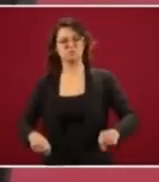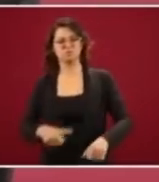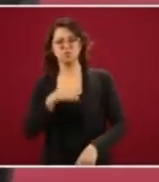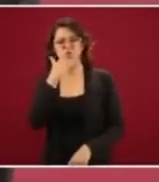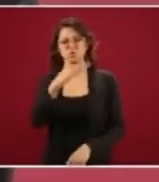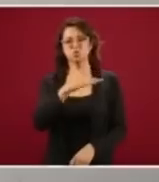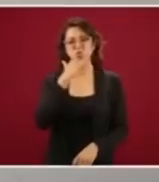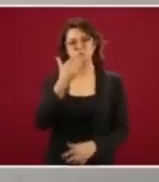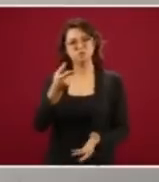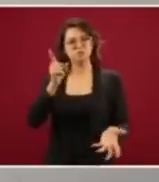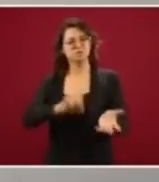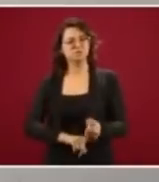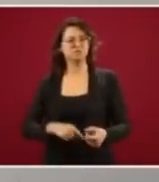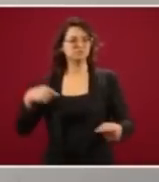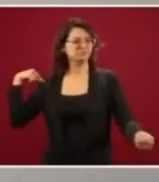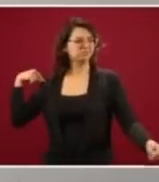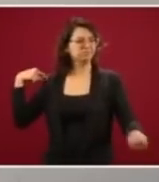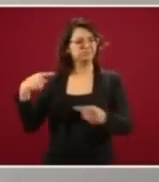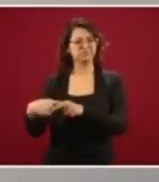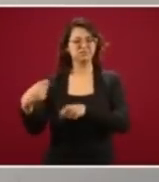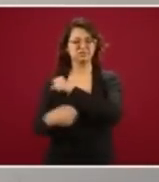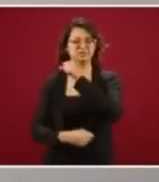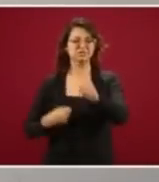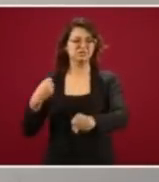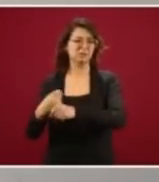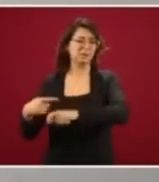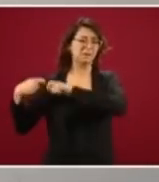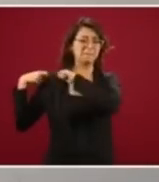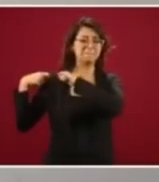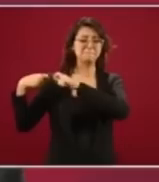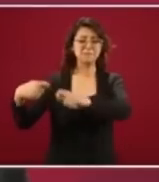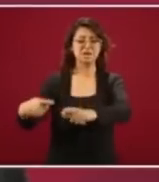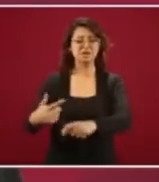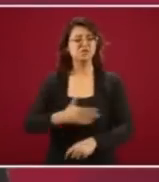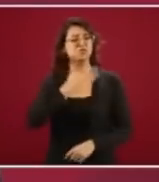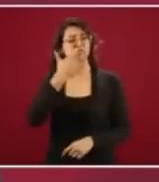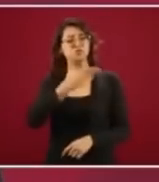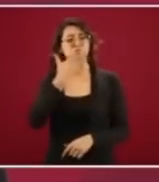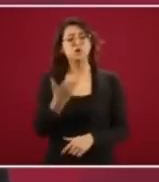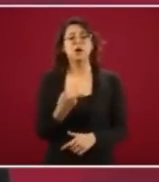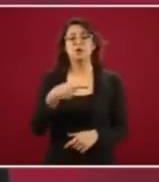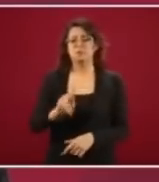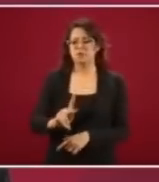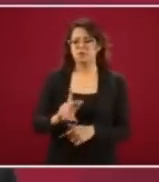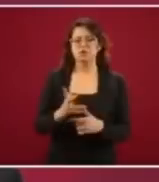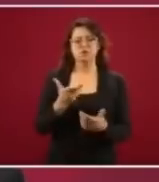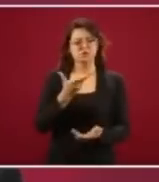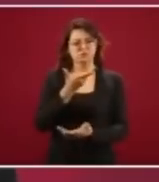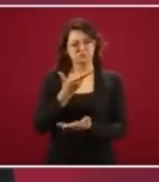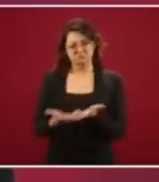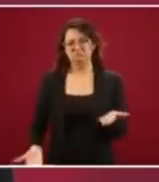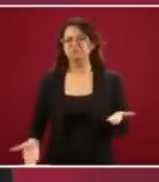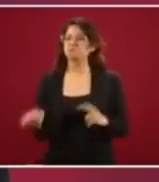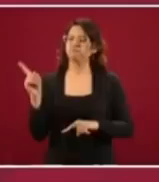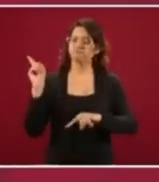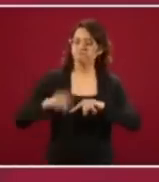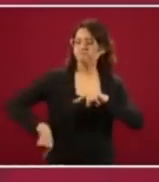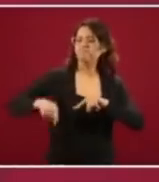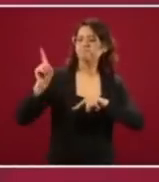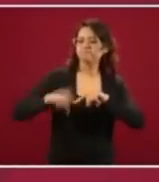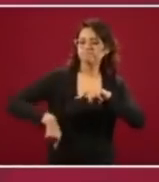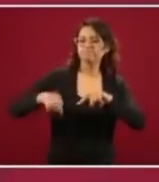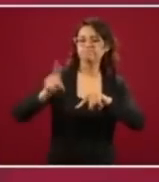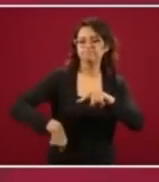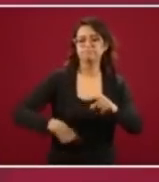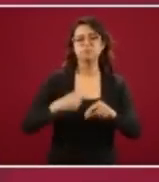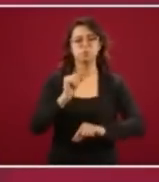corrupción. Todo eso es lo que se está enfrentando, pero se va a terminar de